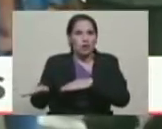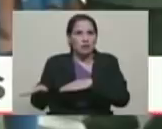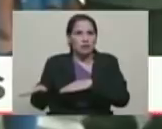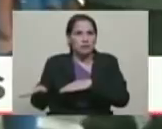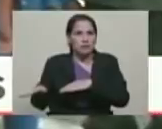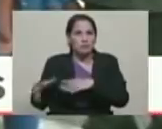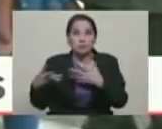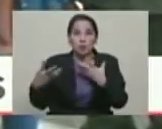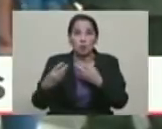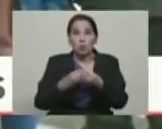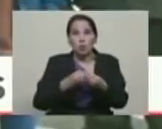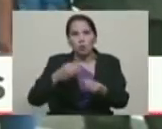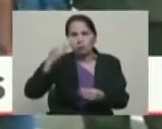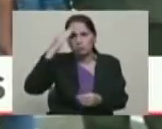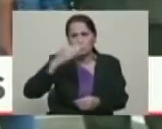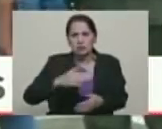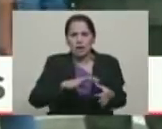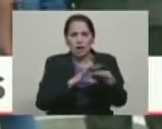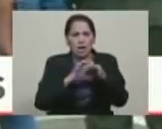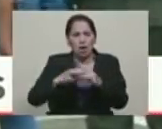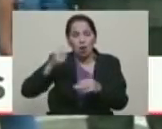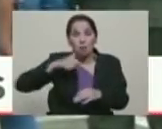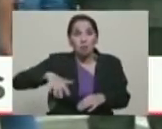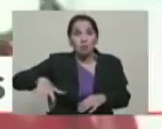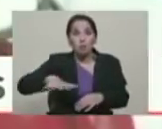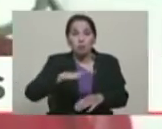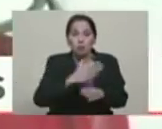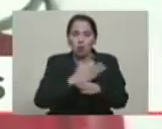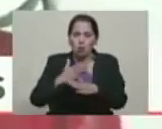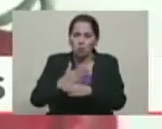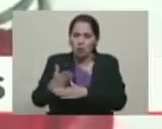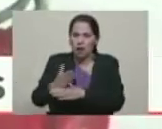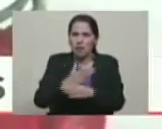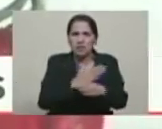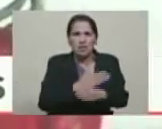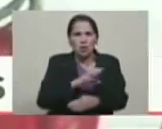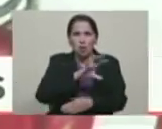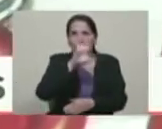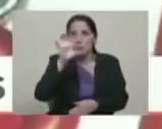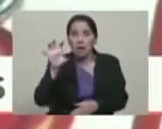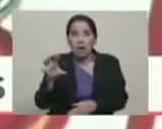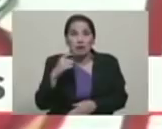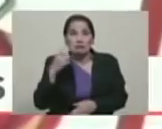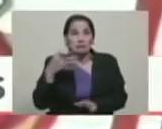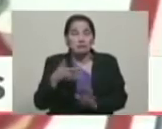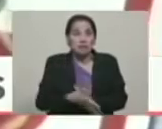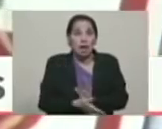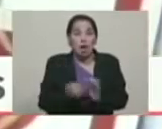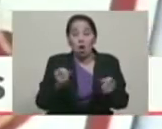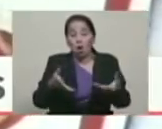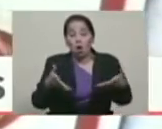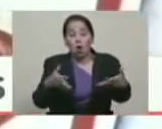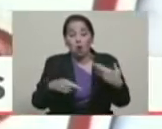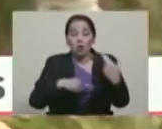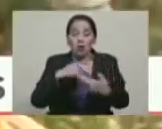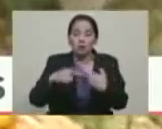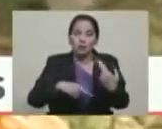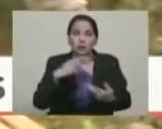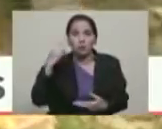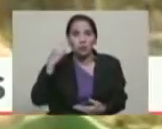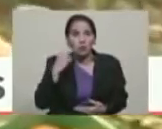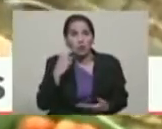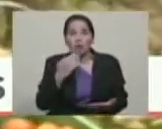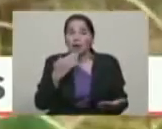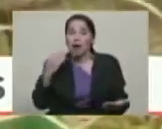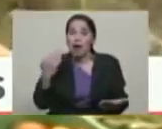Unión Cívico-Militar y en esta oportunidad queremos compartir con la patria un nuevo logro, un logro de la revolución bolivariana, gracias